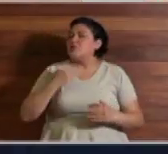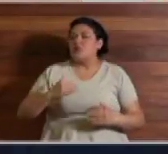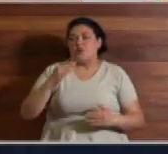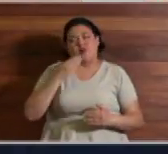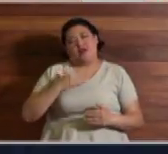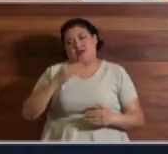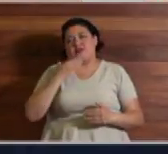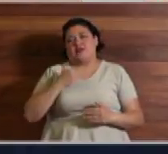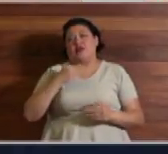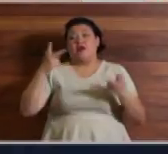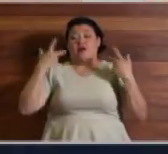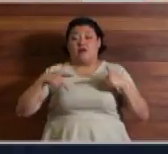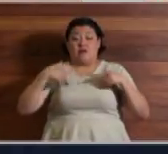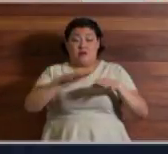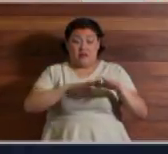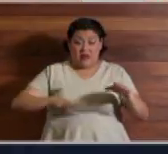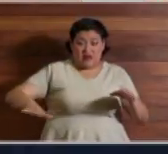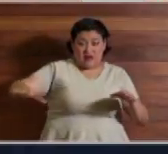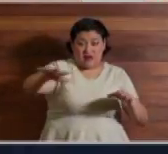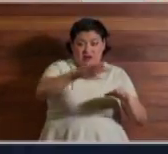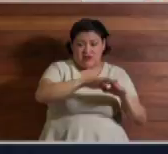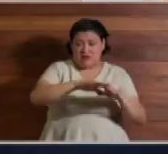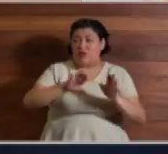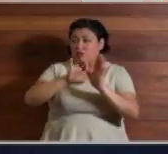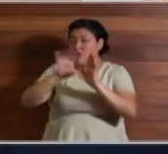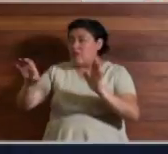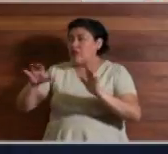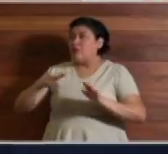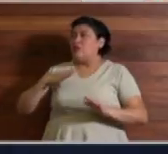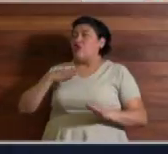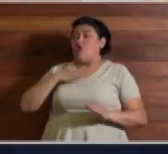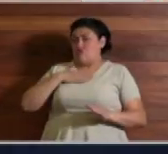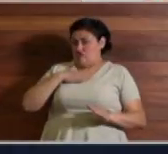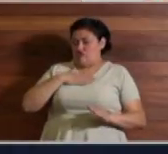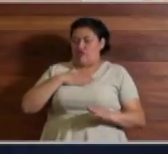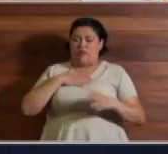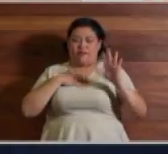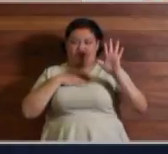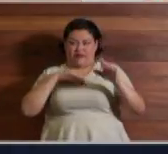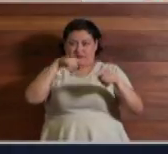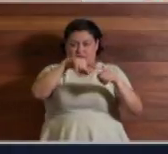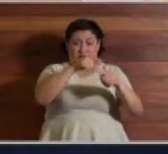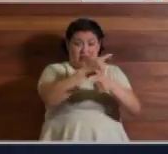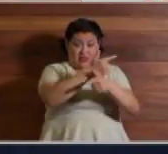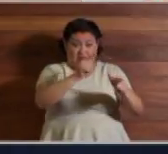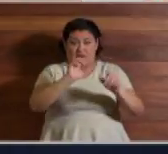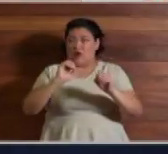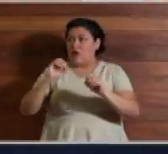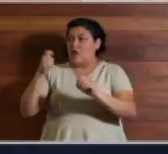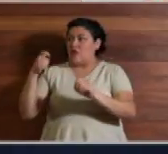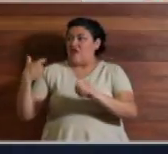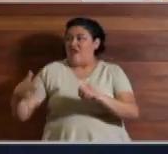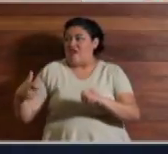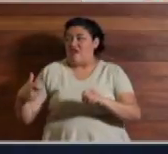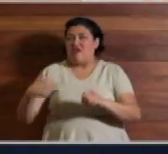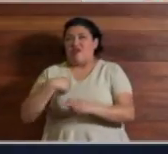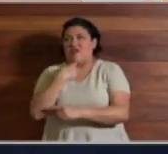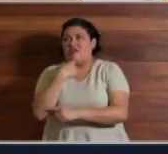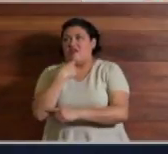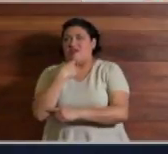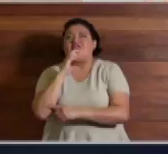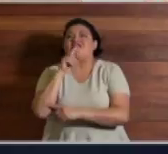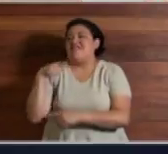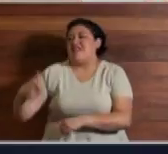la población cada vez prefiere sacrificar libertades a fin de conseguir mayores bienes materiales.